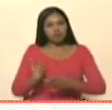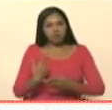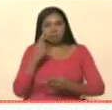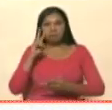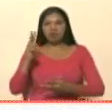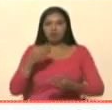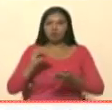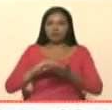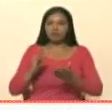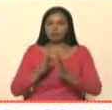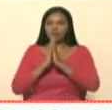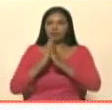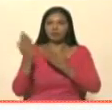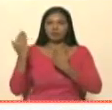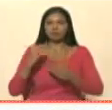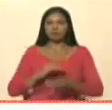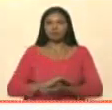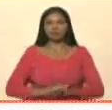reproducirla aquí.